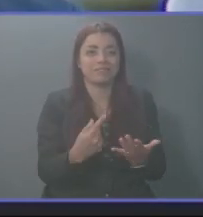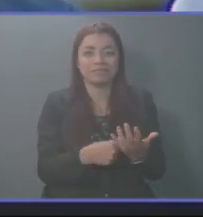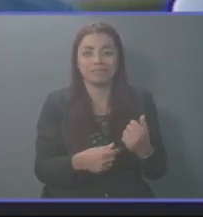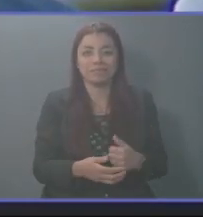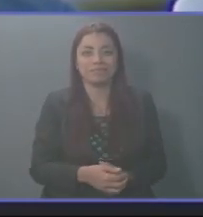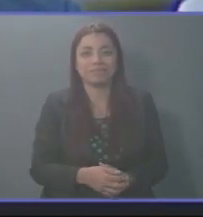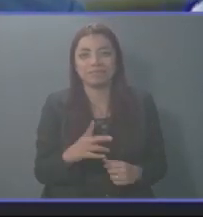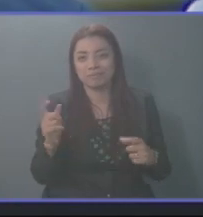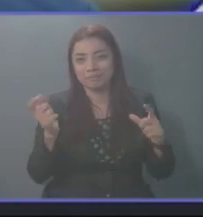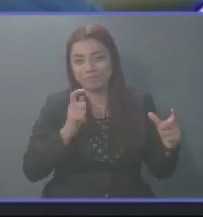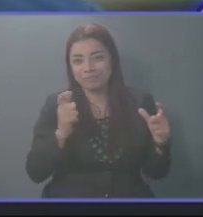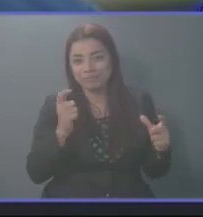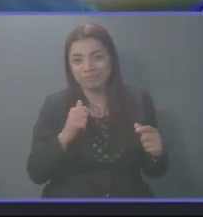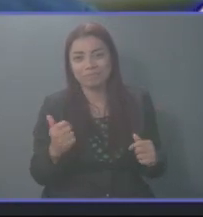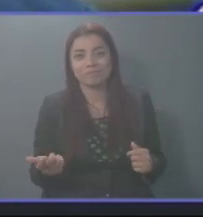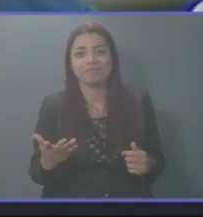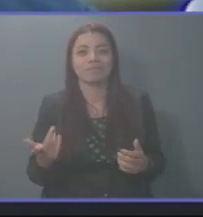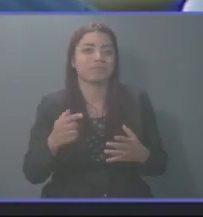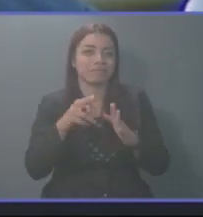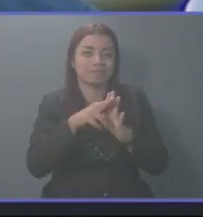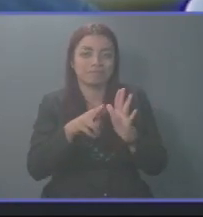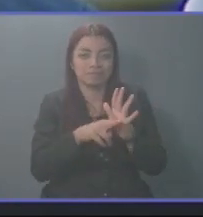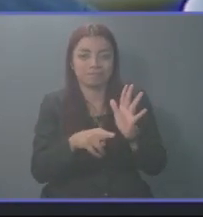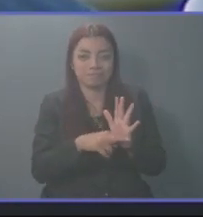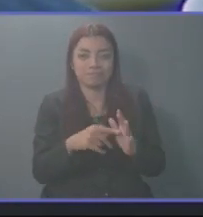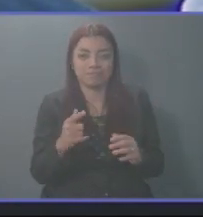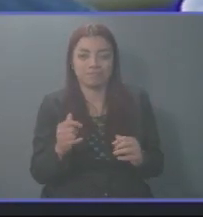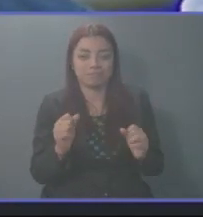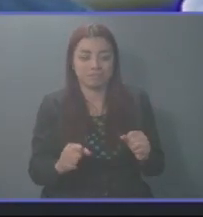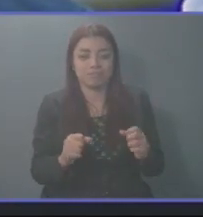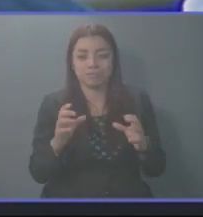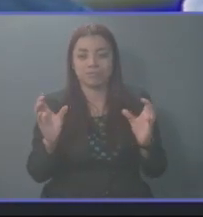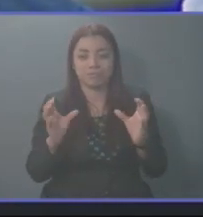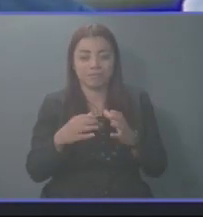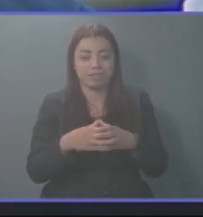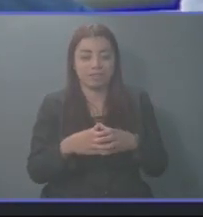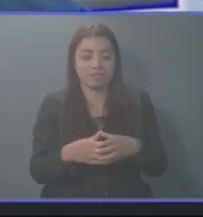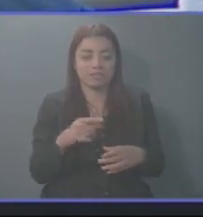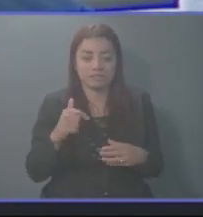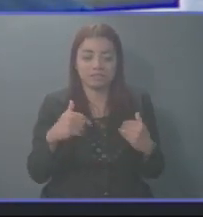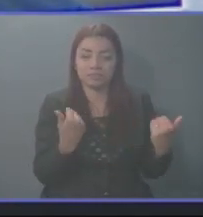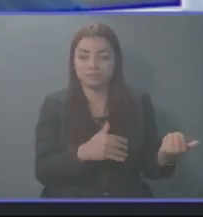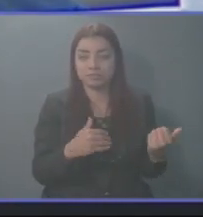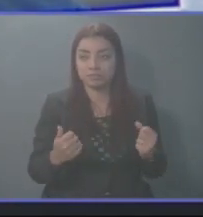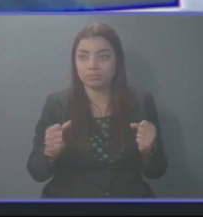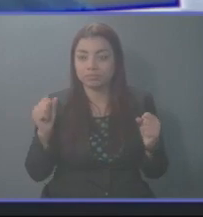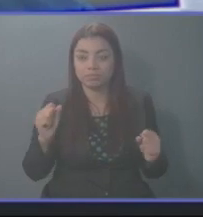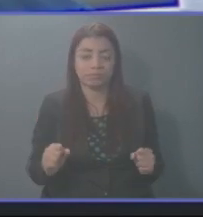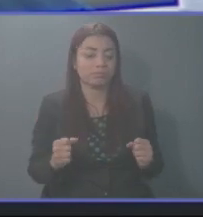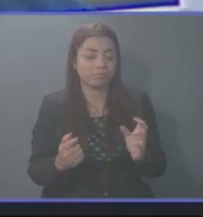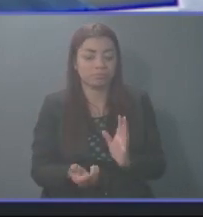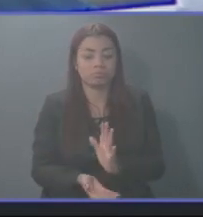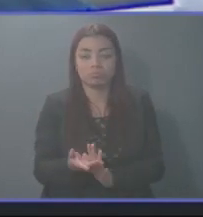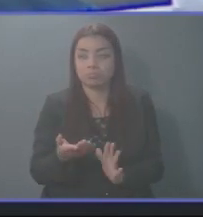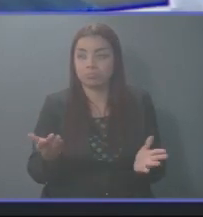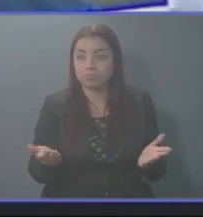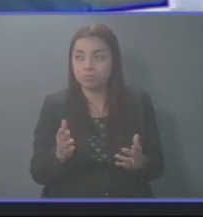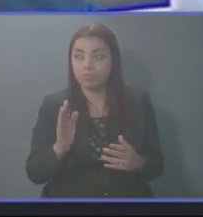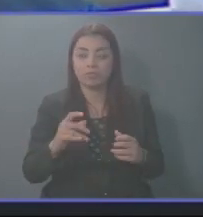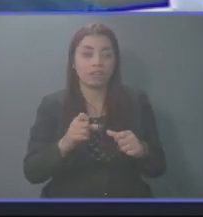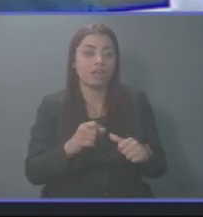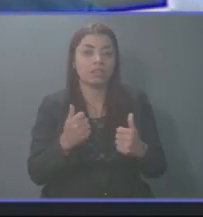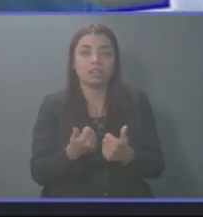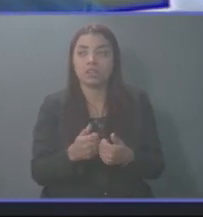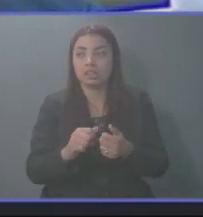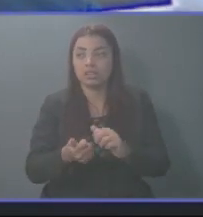y edades. De acuerdo con las normas internas de su respectiva organización, estas actividades podrán ser desarrolladas por